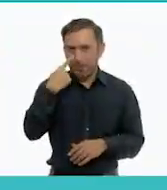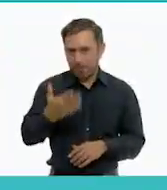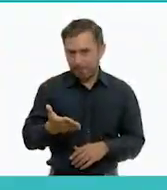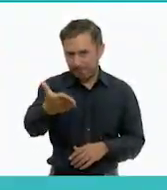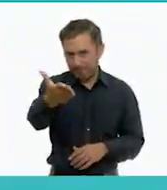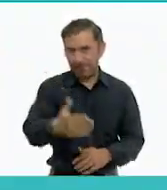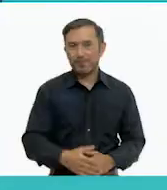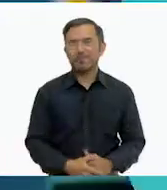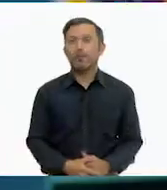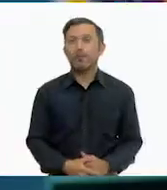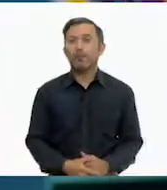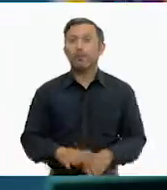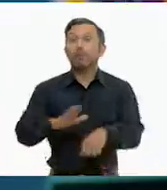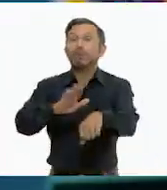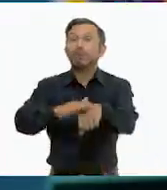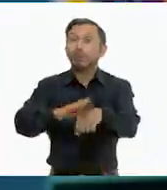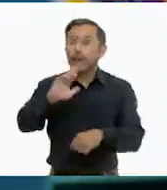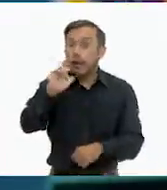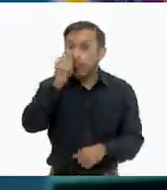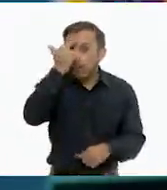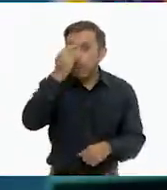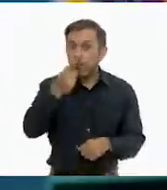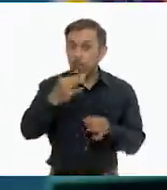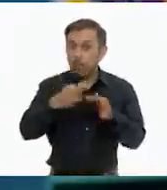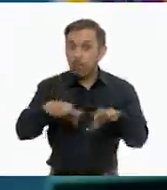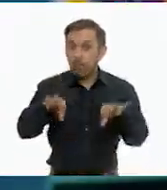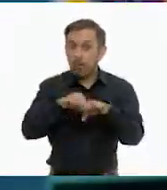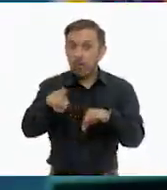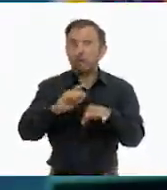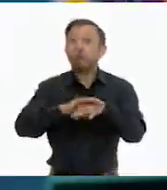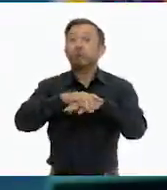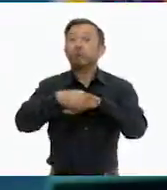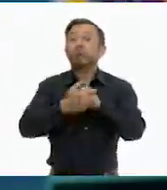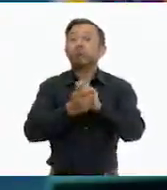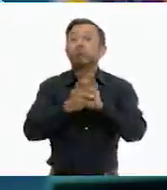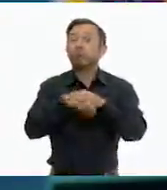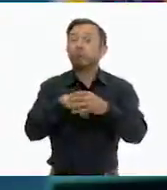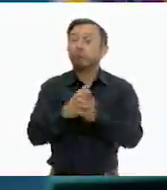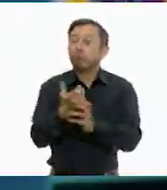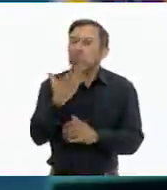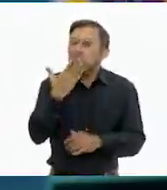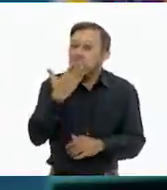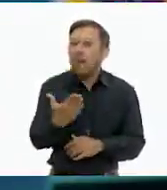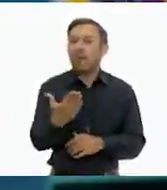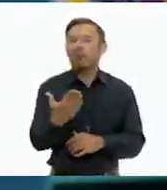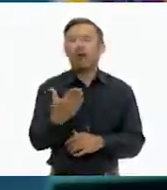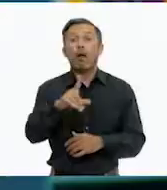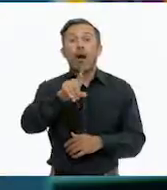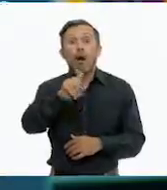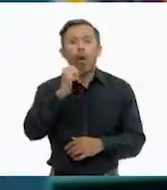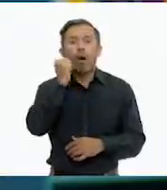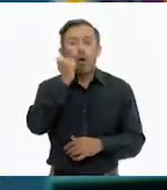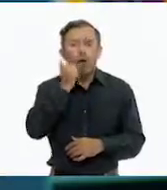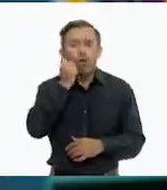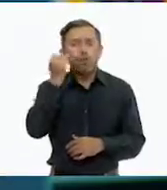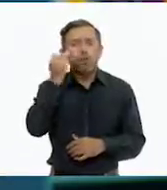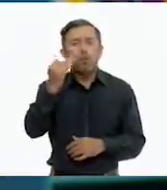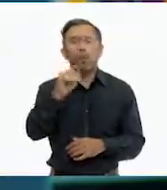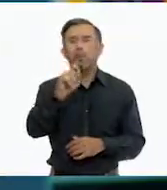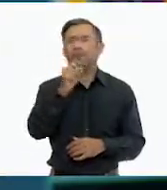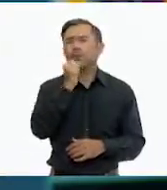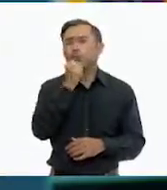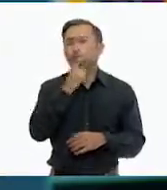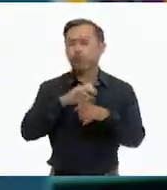Ajolisto. Recuerda que es importante lavar muy bien tus manos con agua y jabón durante 20